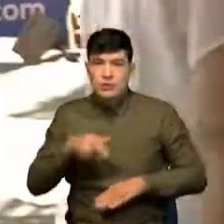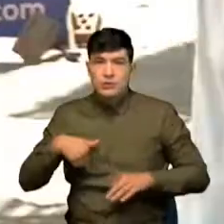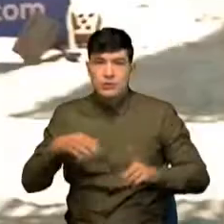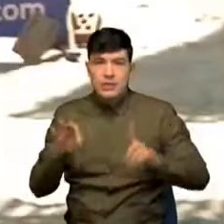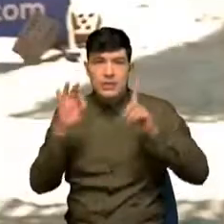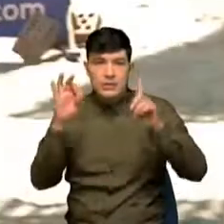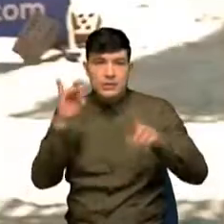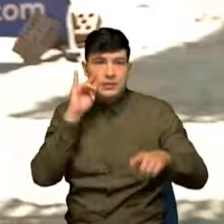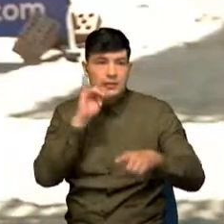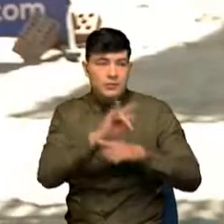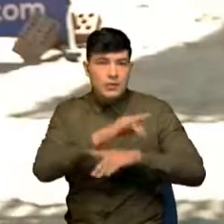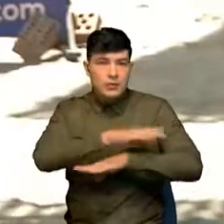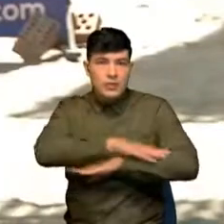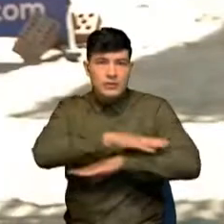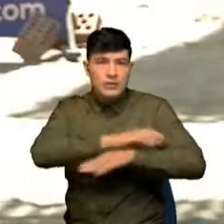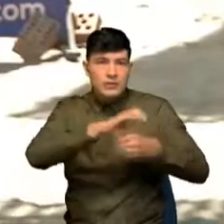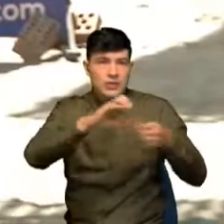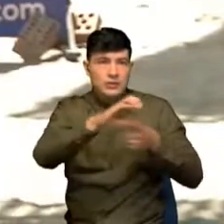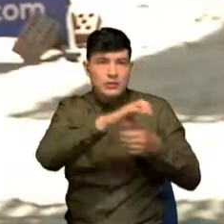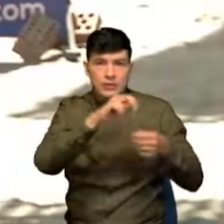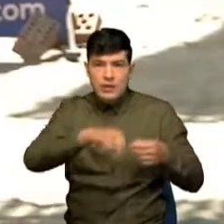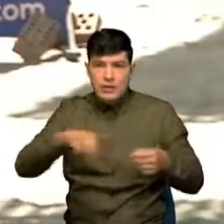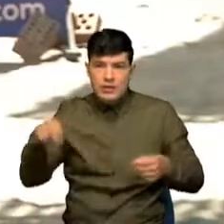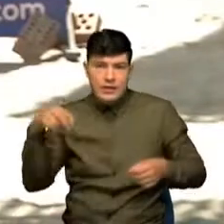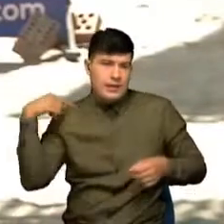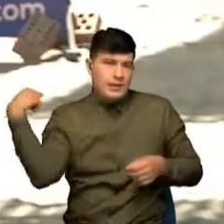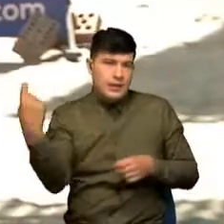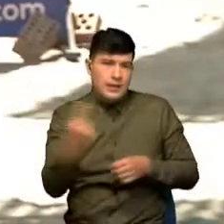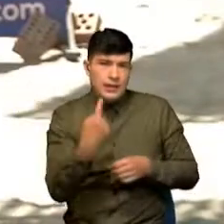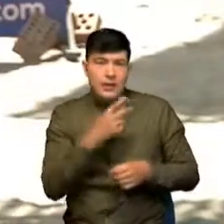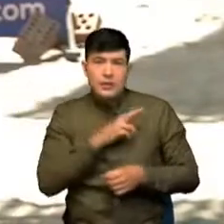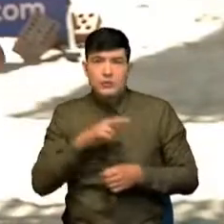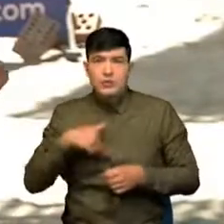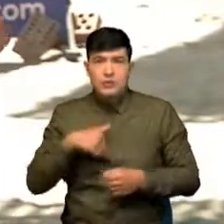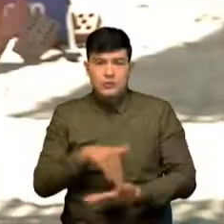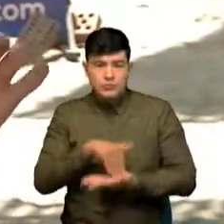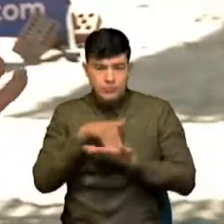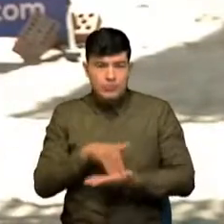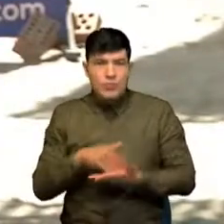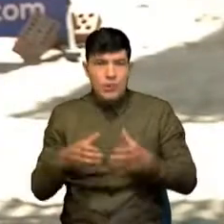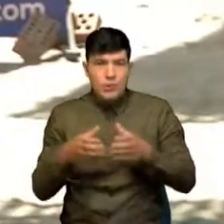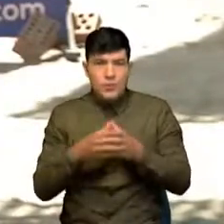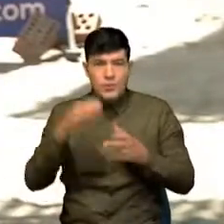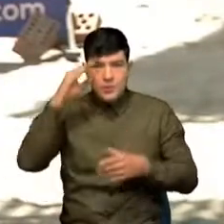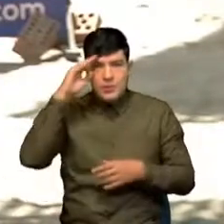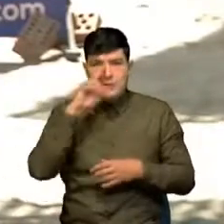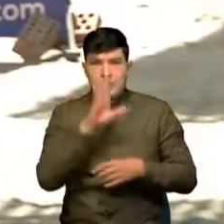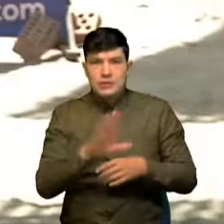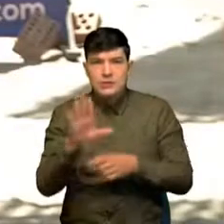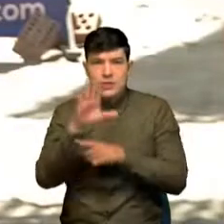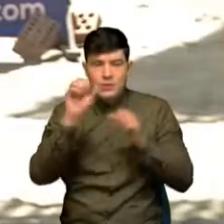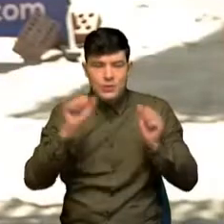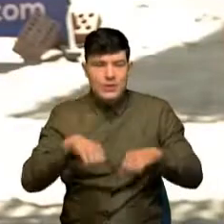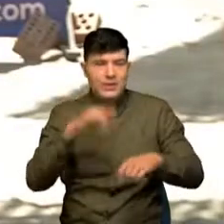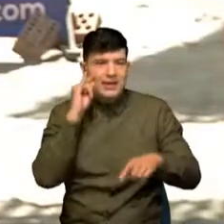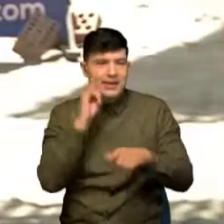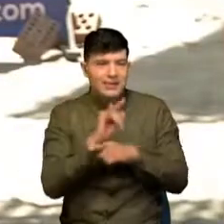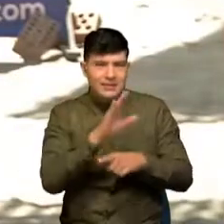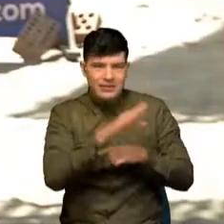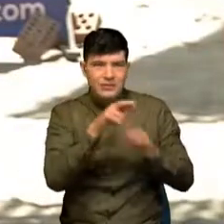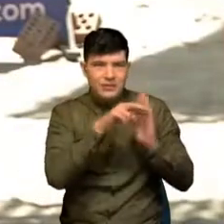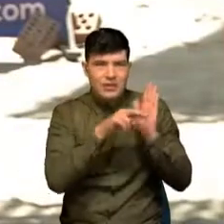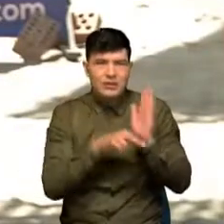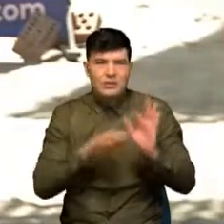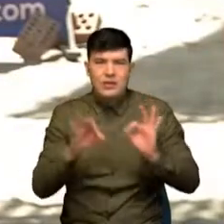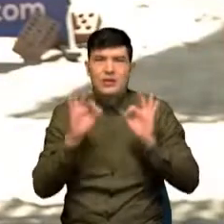y convivencia ciudadana en todo su esplendor. Vamos a tener nuestra oferta institucional precisamente para garantizar esas medidas. Nos habla de algo muy importante y sé